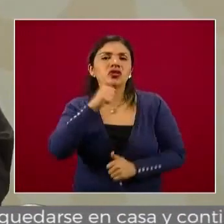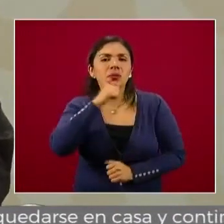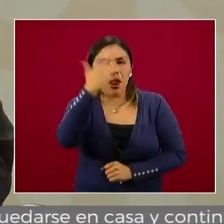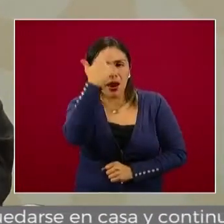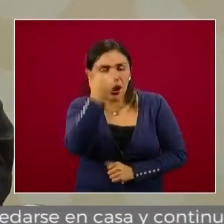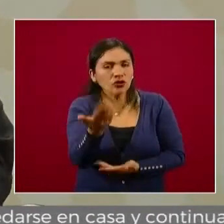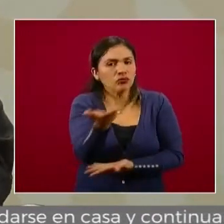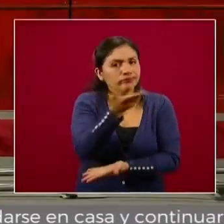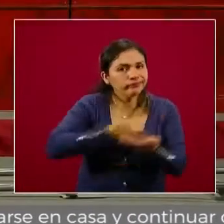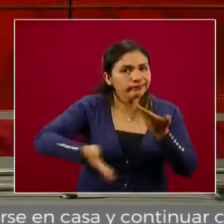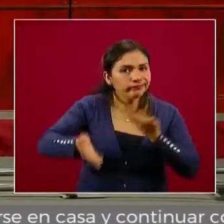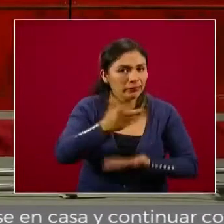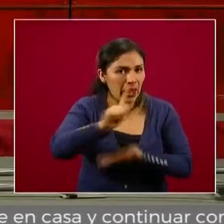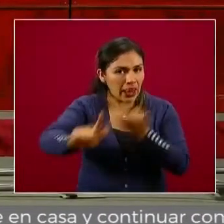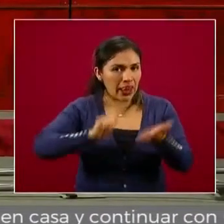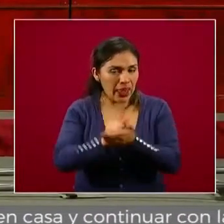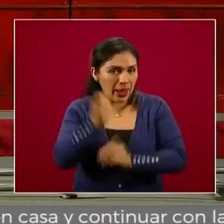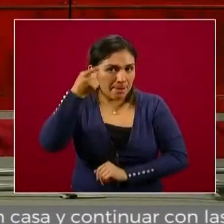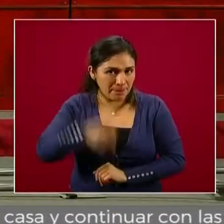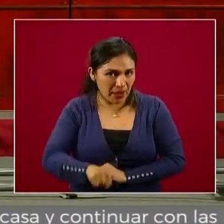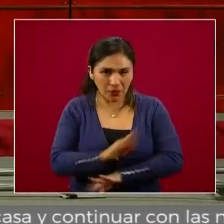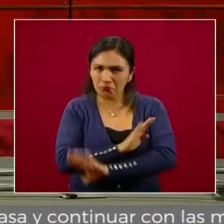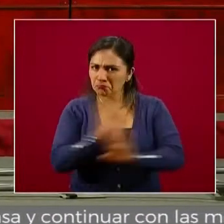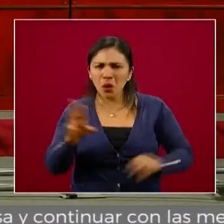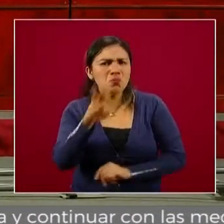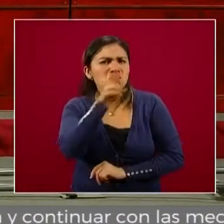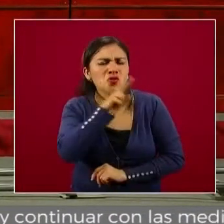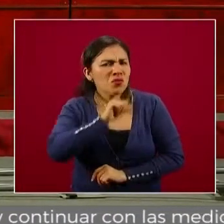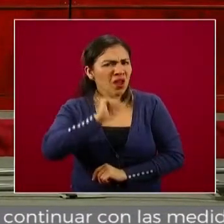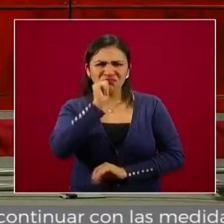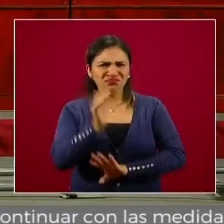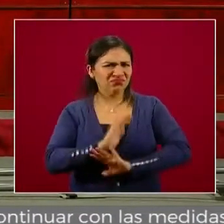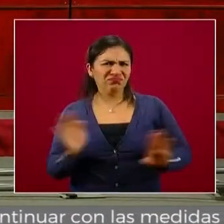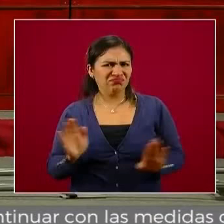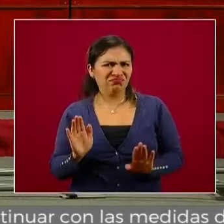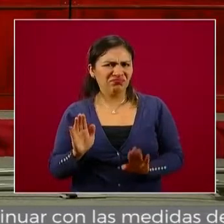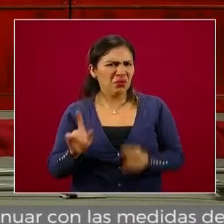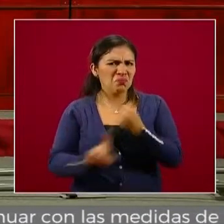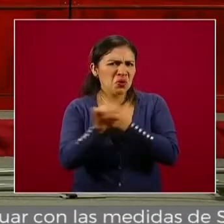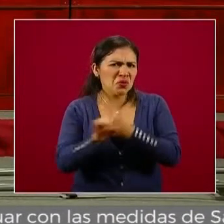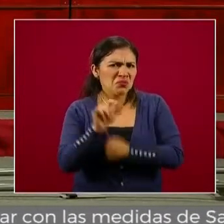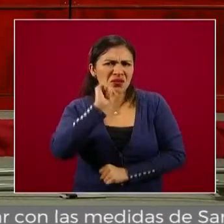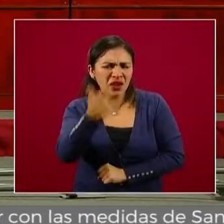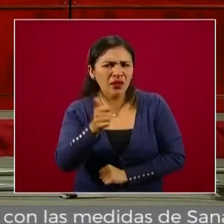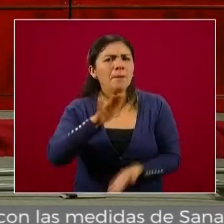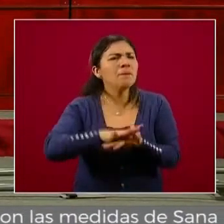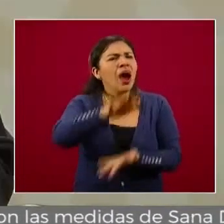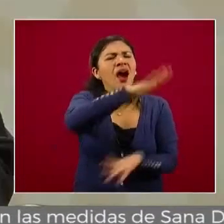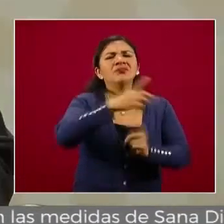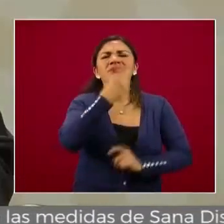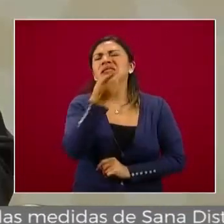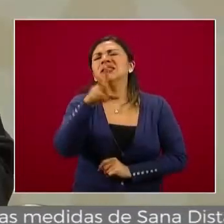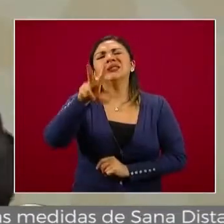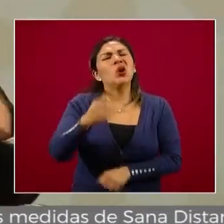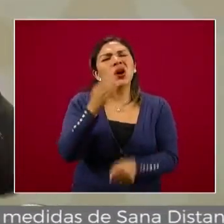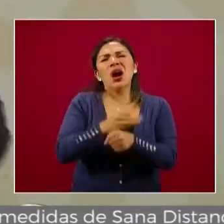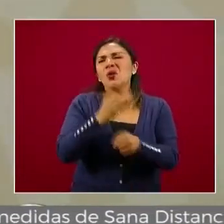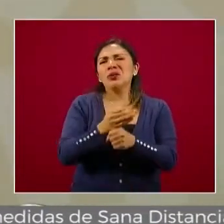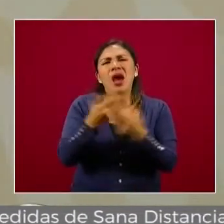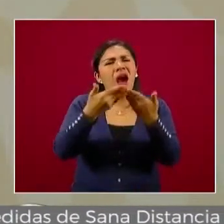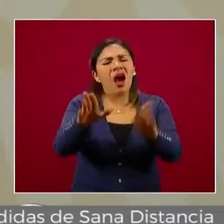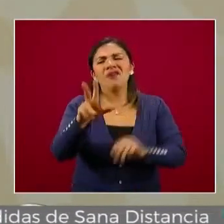fármacos que están en fase experimental, pues México tiene una guía precisamente